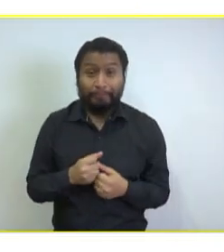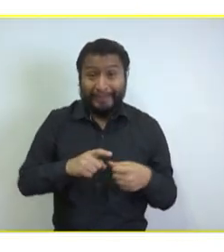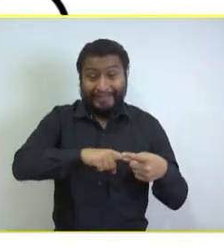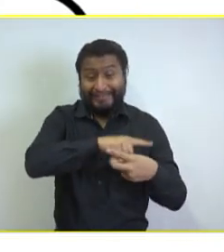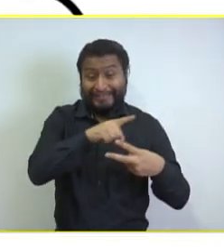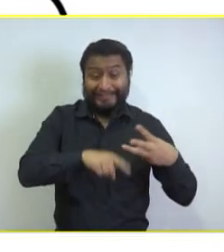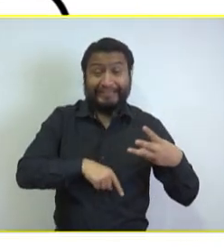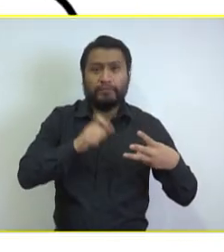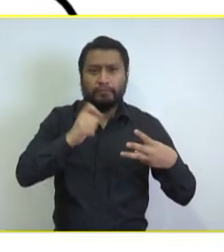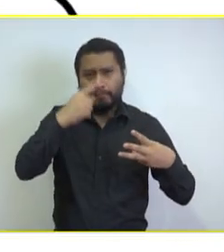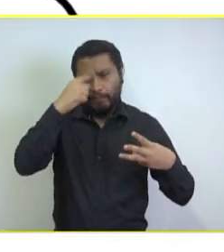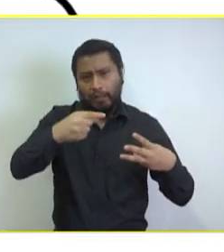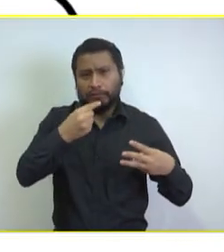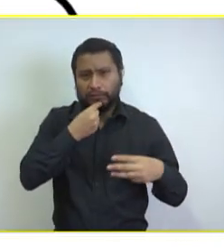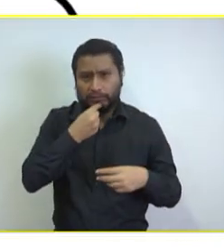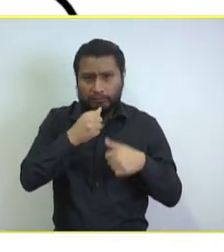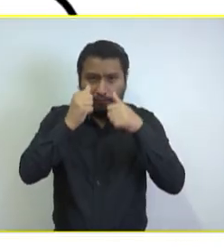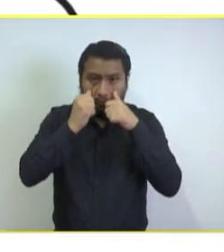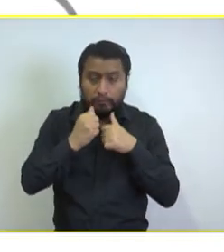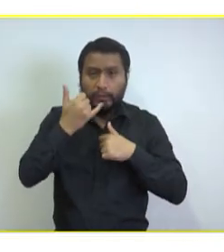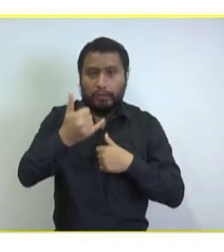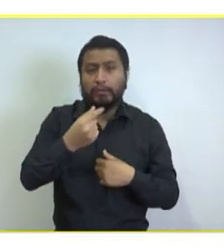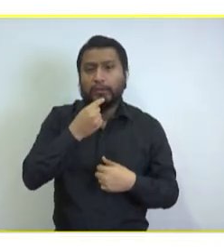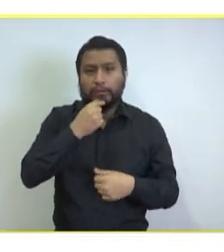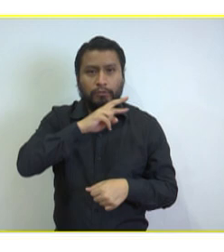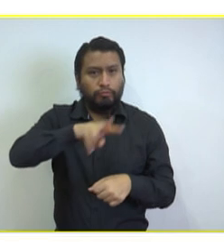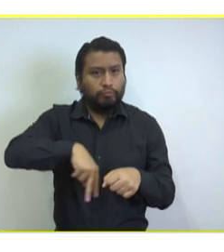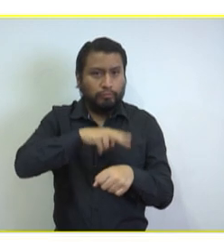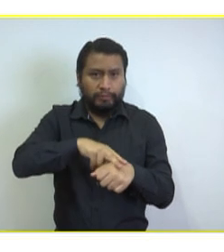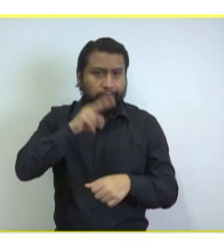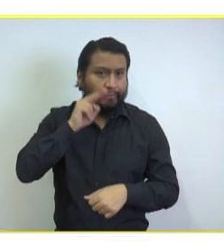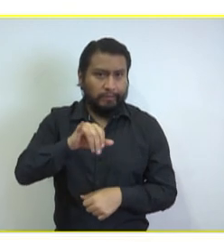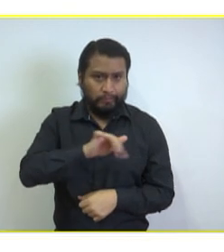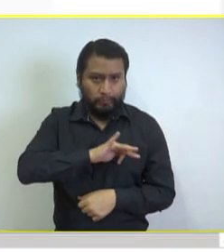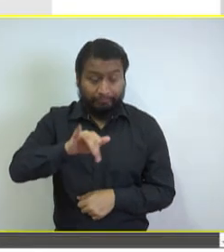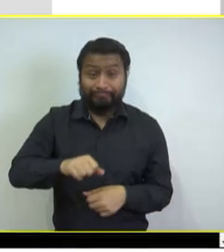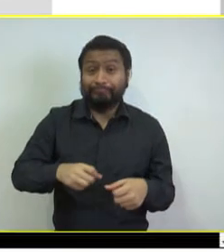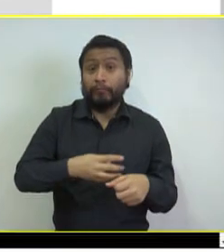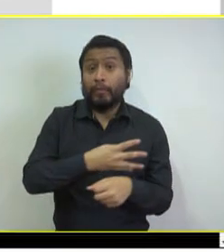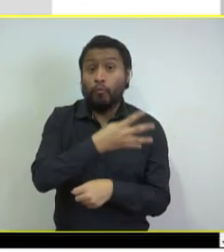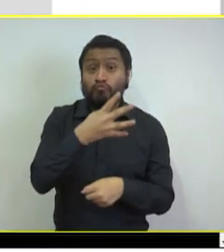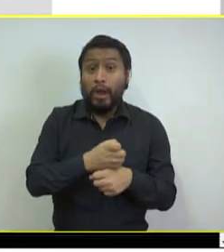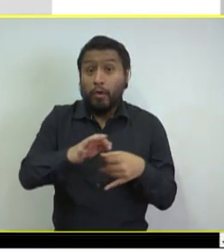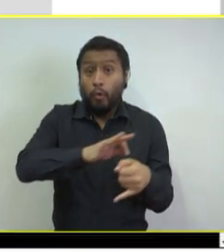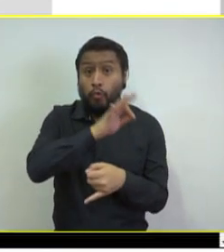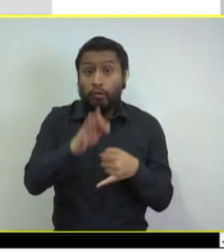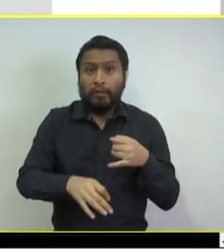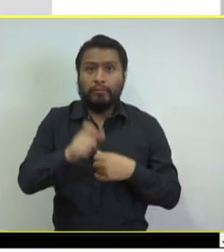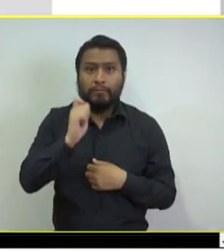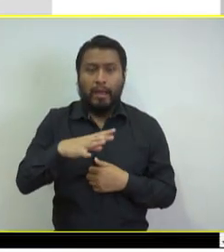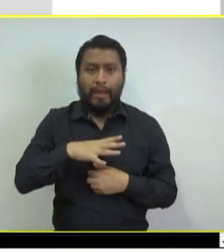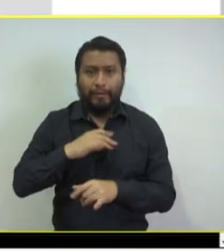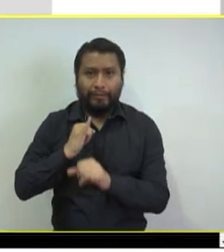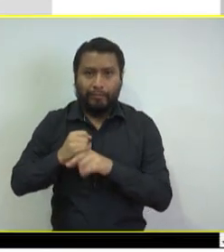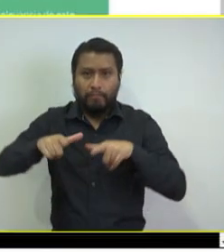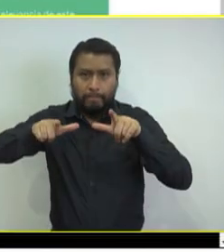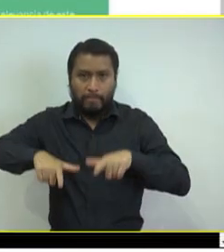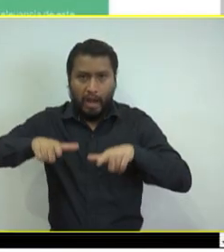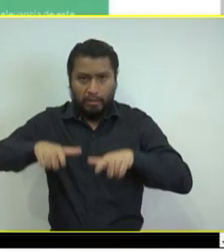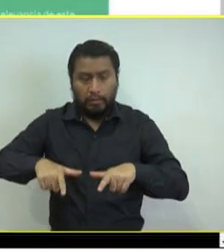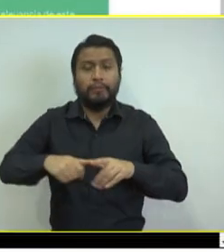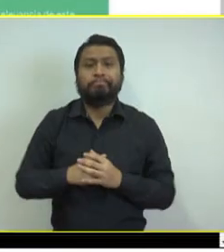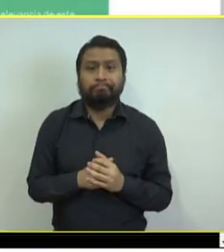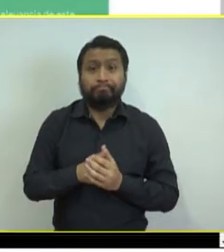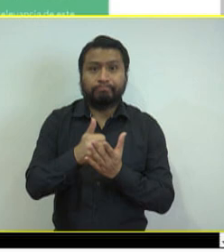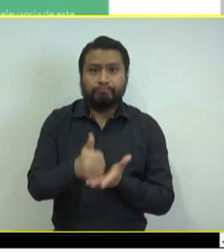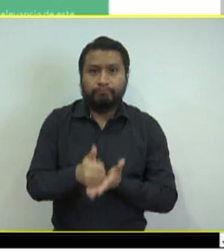tanto para niños ciegos como normovisuales. El cuarto y último elemento es un portal web, que sirve como